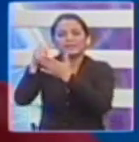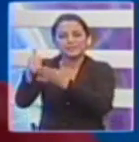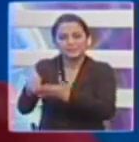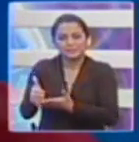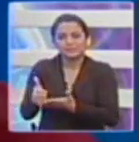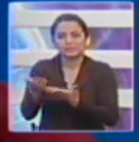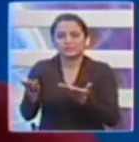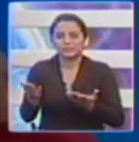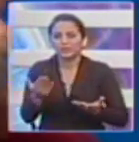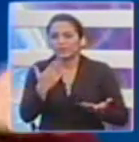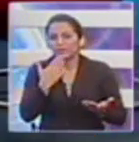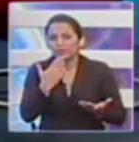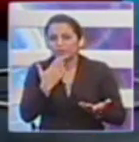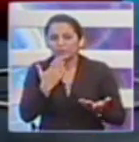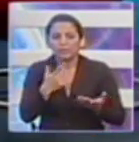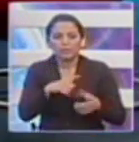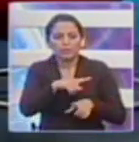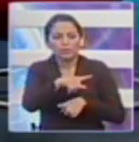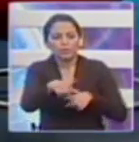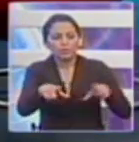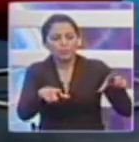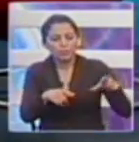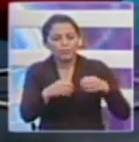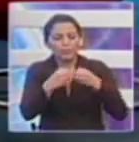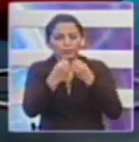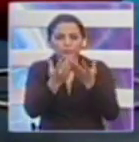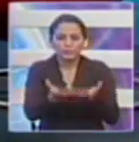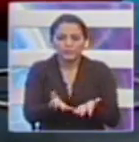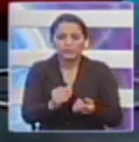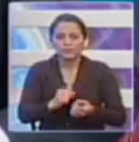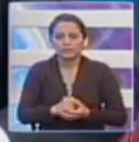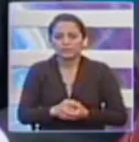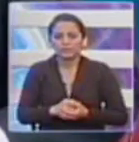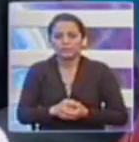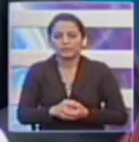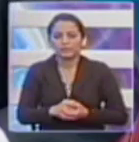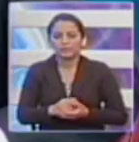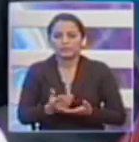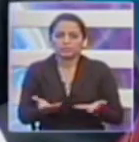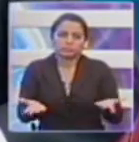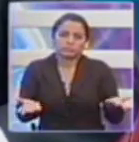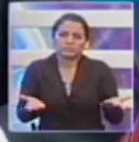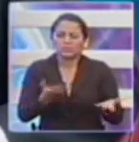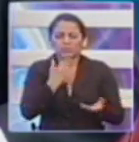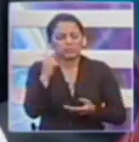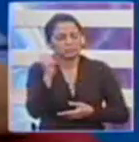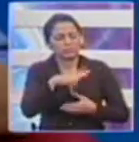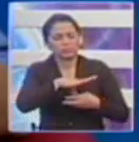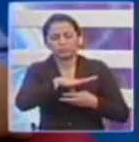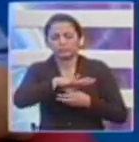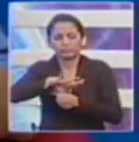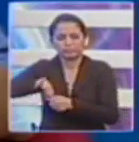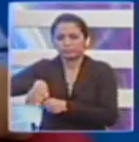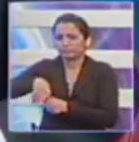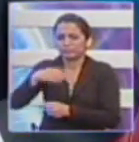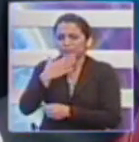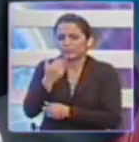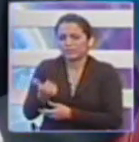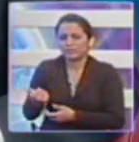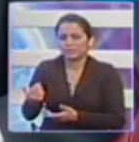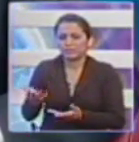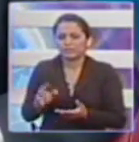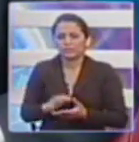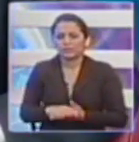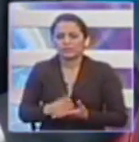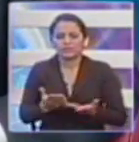los comedores escolares, las guarderías, que son impagables a día de hoy. Para eso están las oficinas diplomáticas. No han trabajado. Eso es otra cosa. No